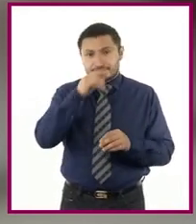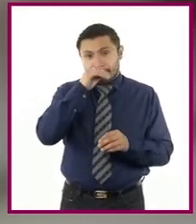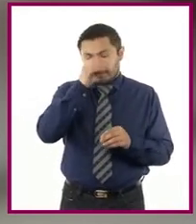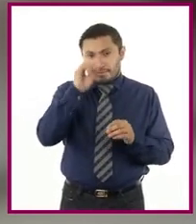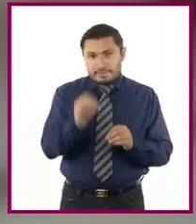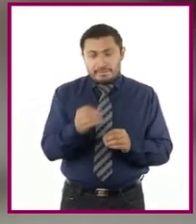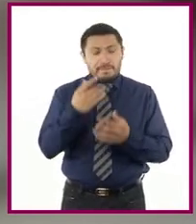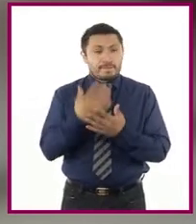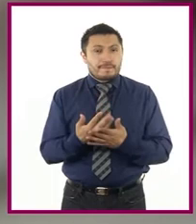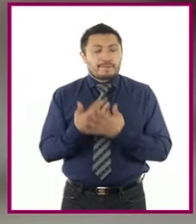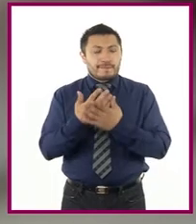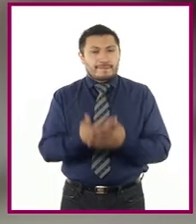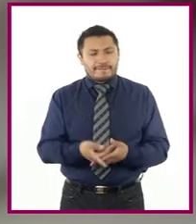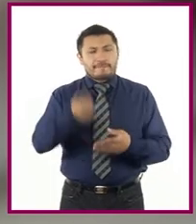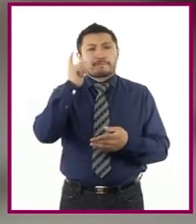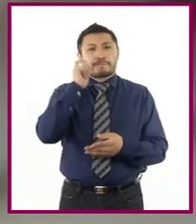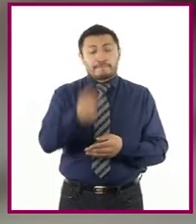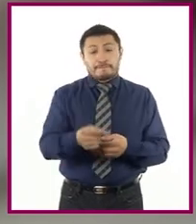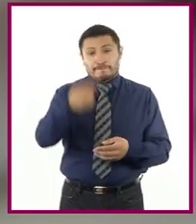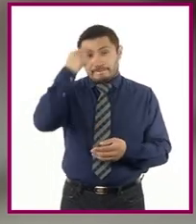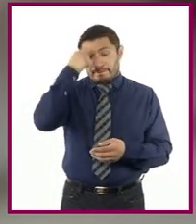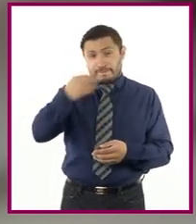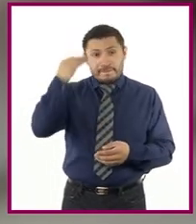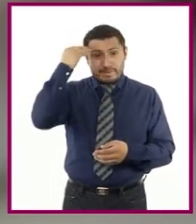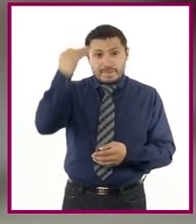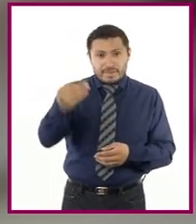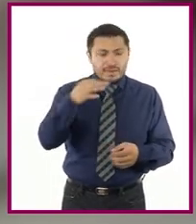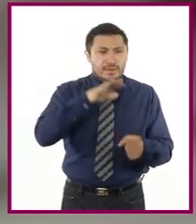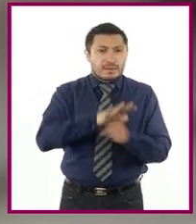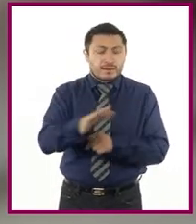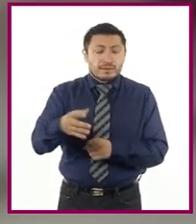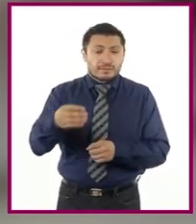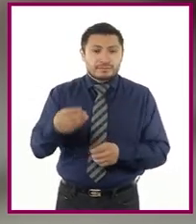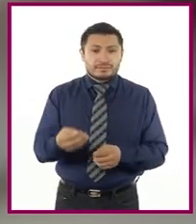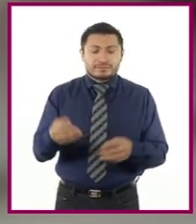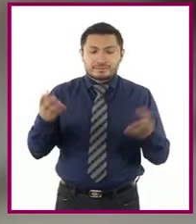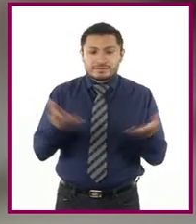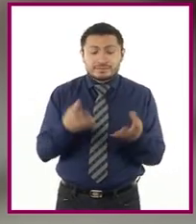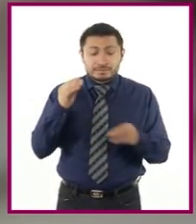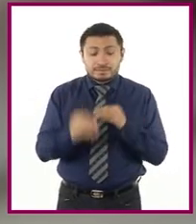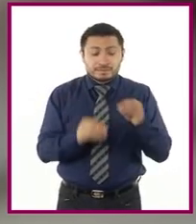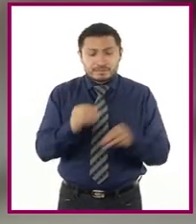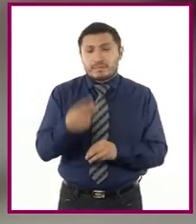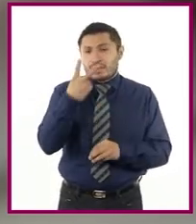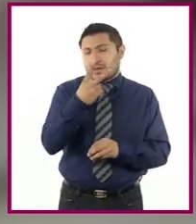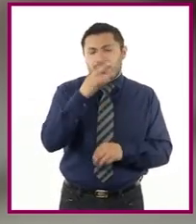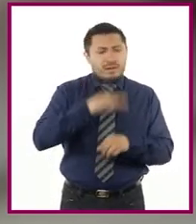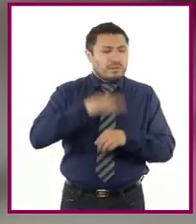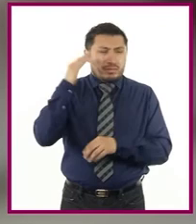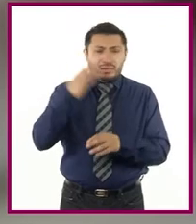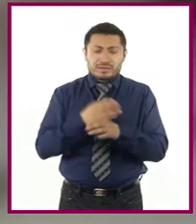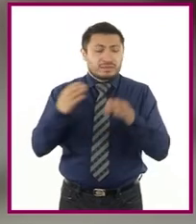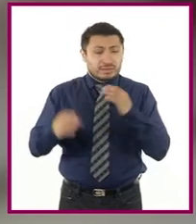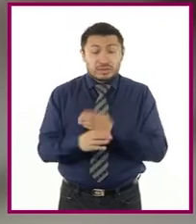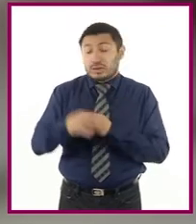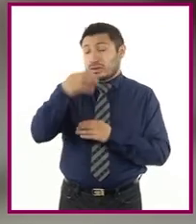o espera, que refiere a los tiempos en los que se detiene el proceso entre dos operaciones,